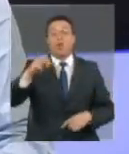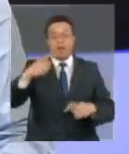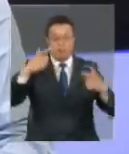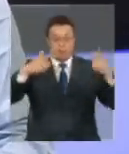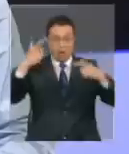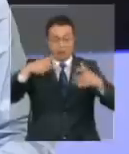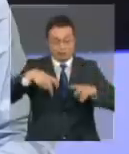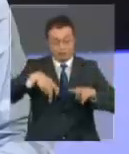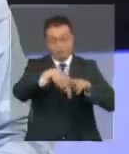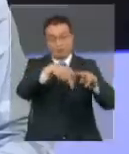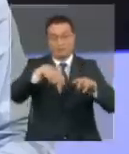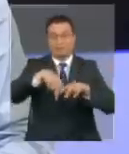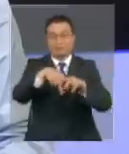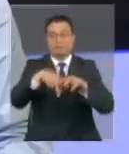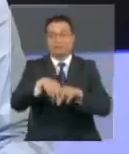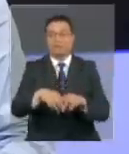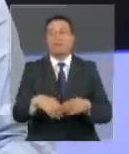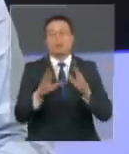además